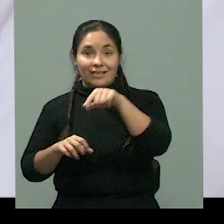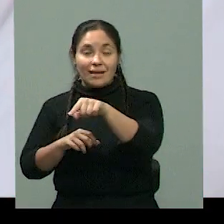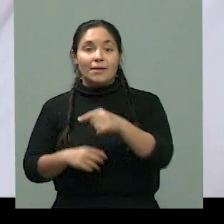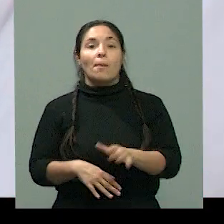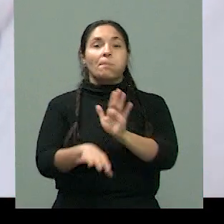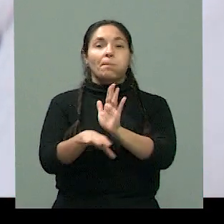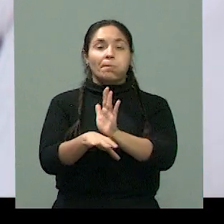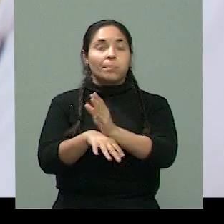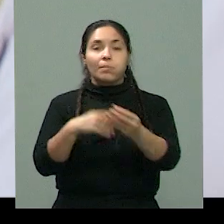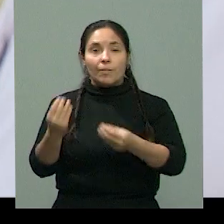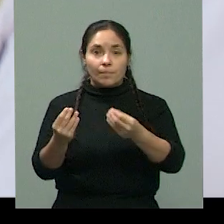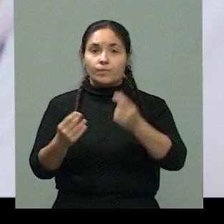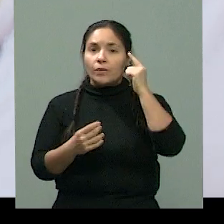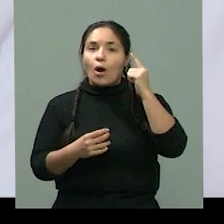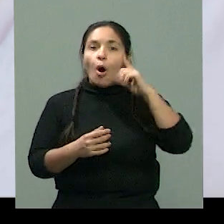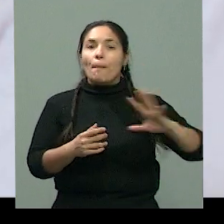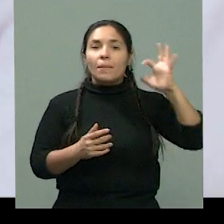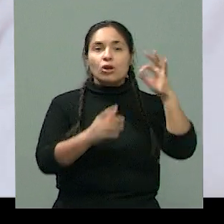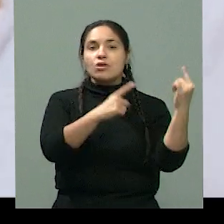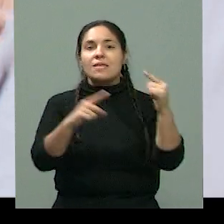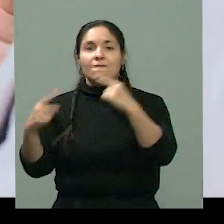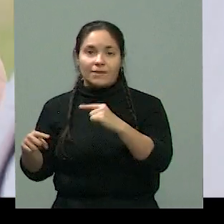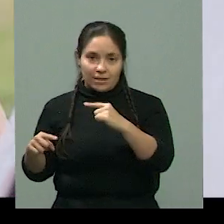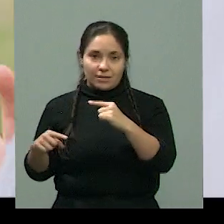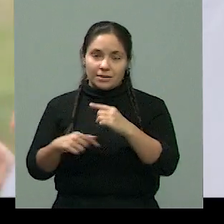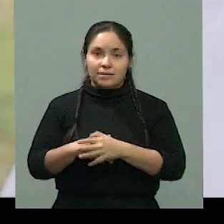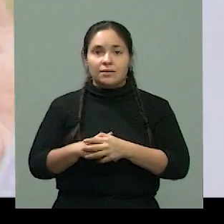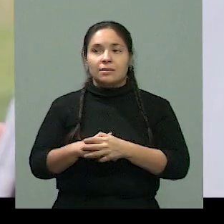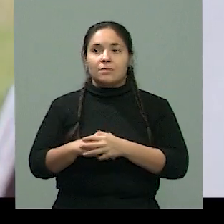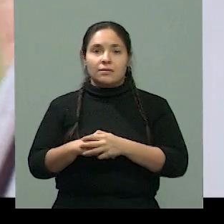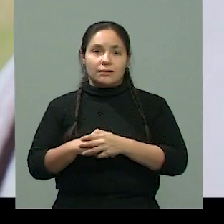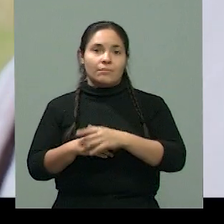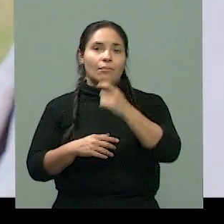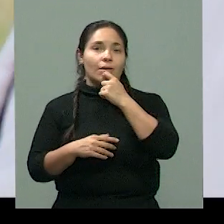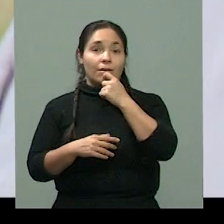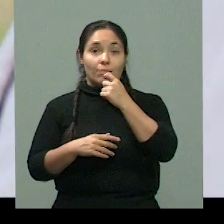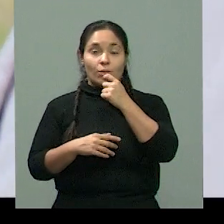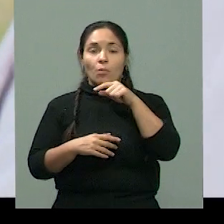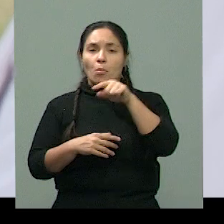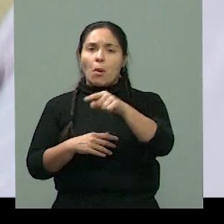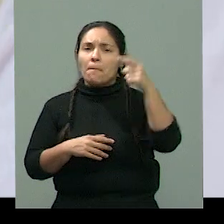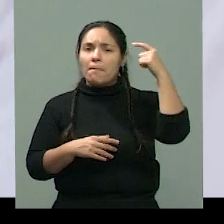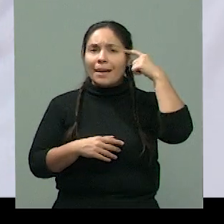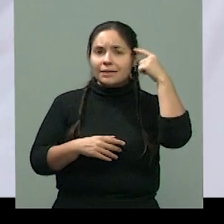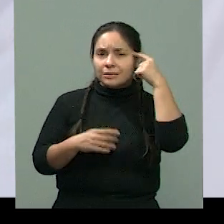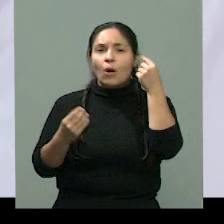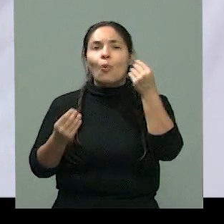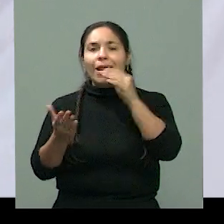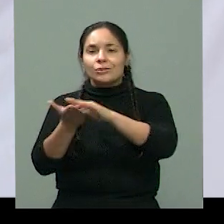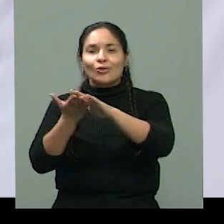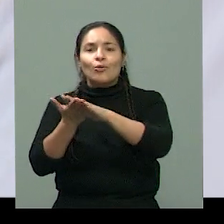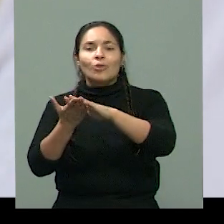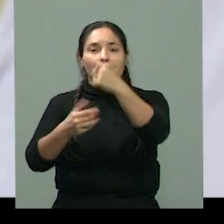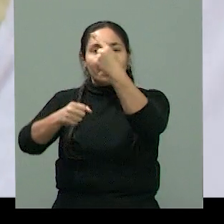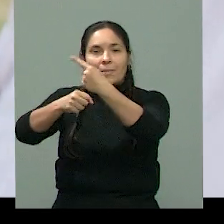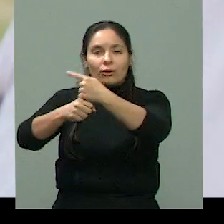de pensamientos distintos, de qué es lo que vos pensás que debe resolverse primero y qué es lo que